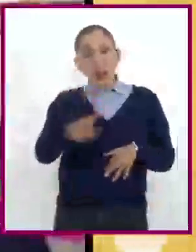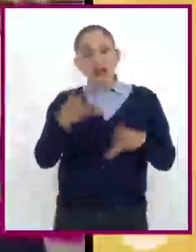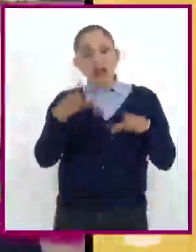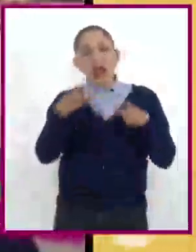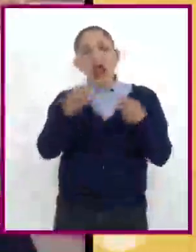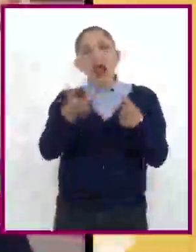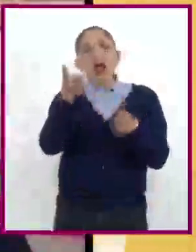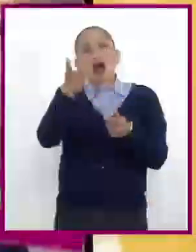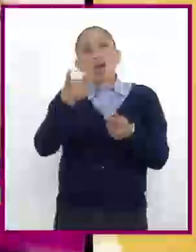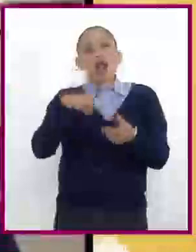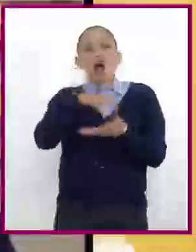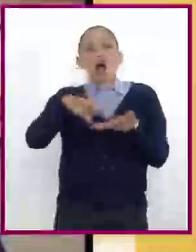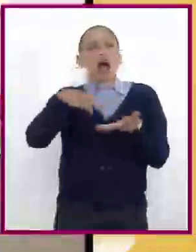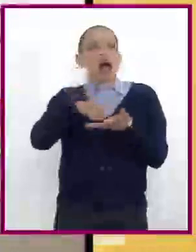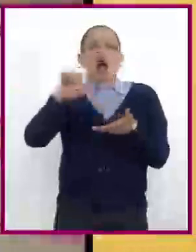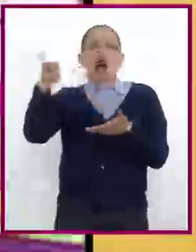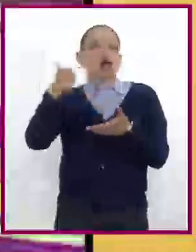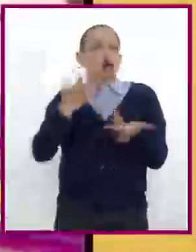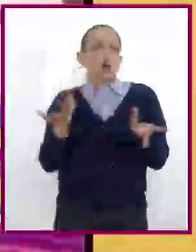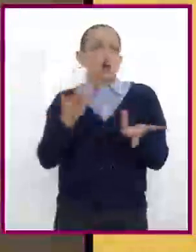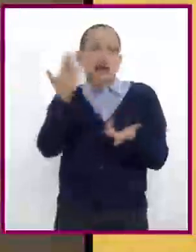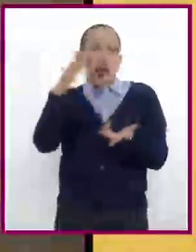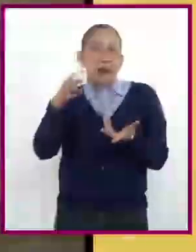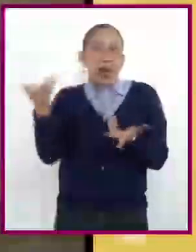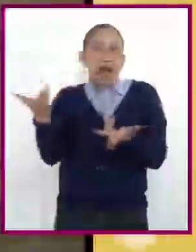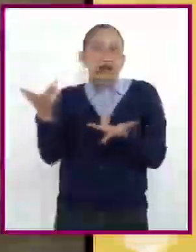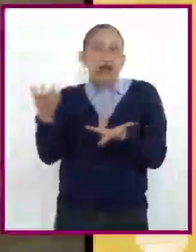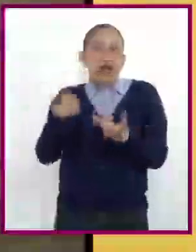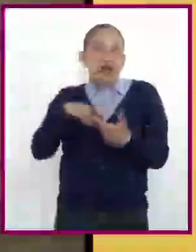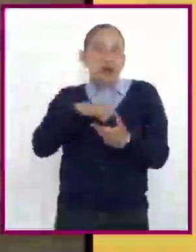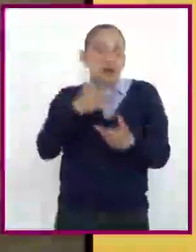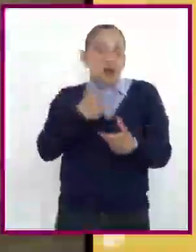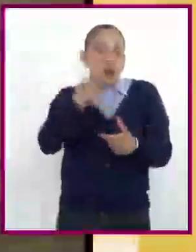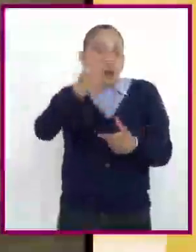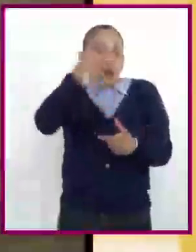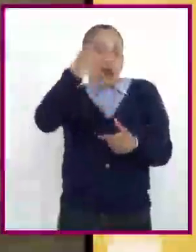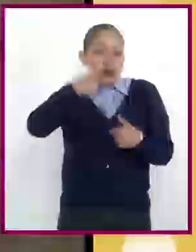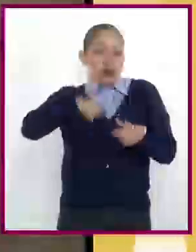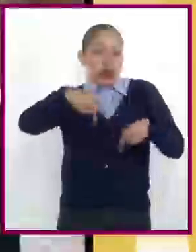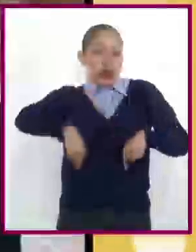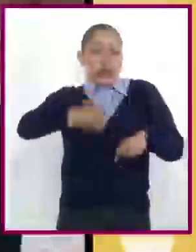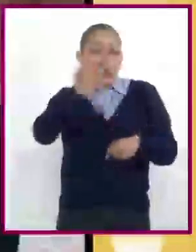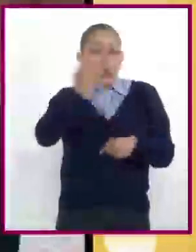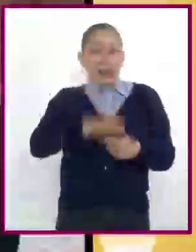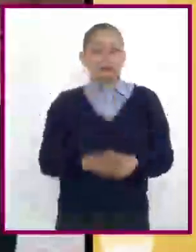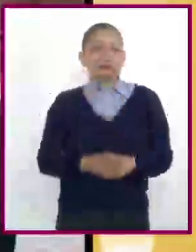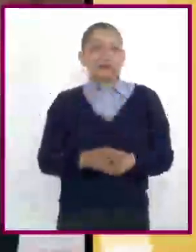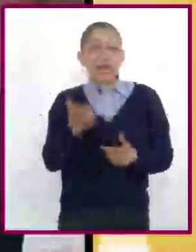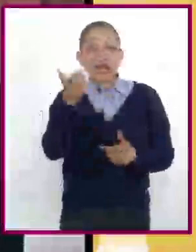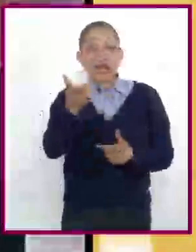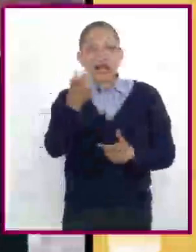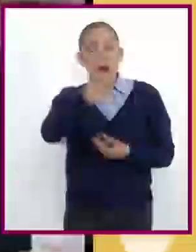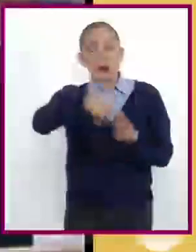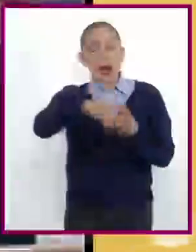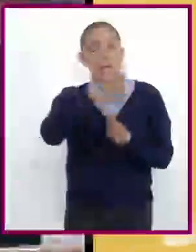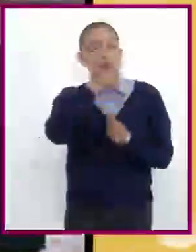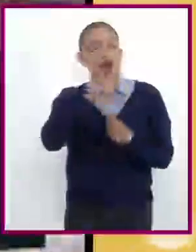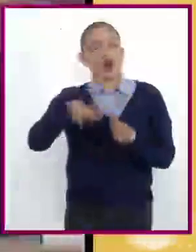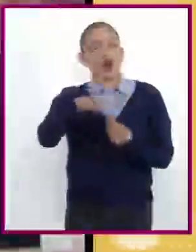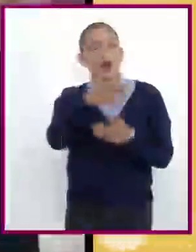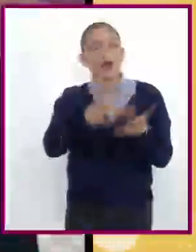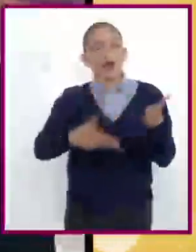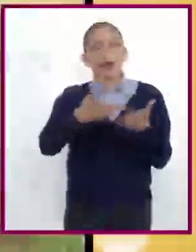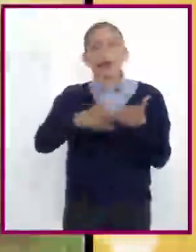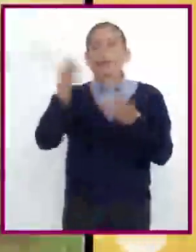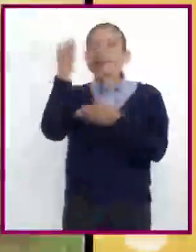gastamos dinero para comprar otros los que saben hacer y es mejor que aprendamos aquí en la escuela y el dinero es para mejorar nuestro